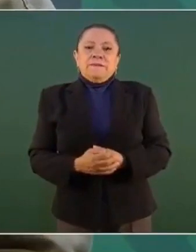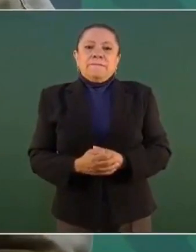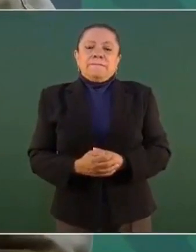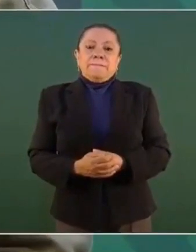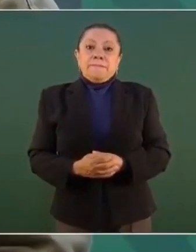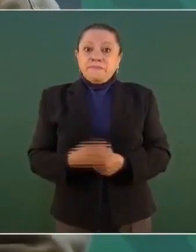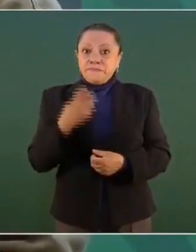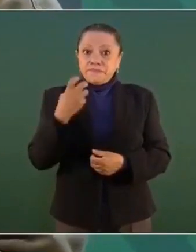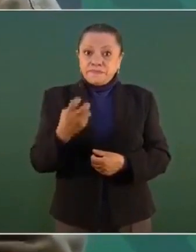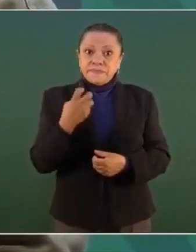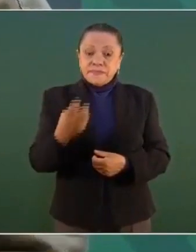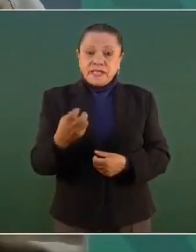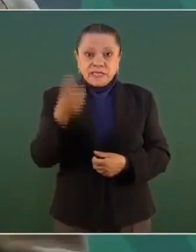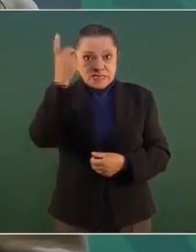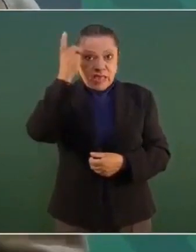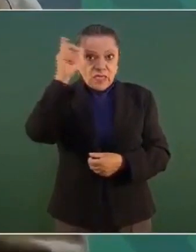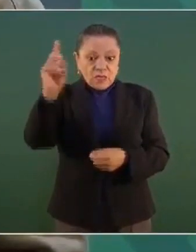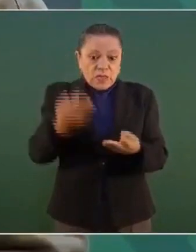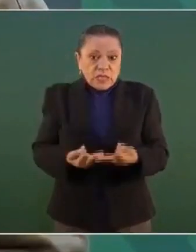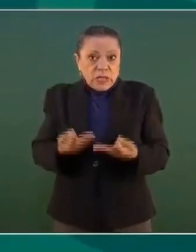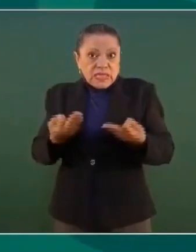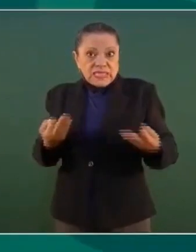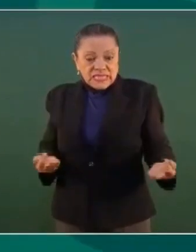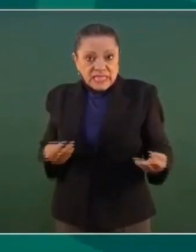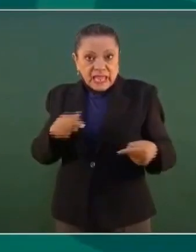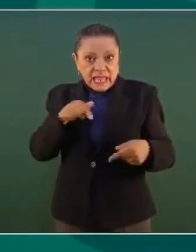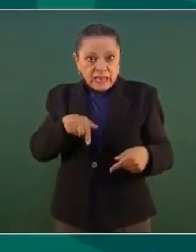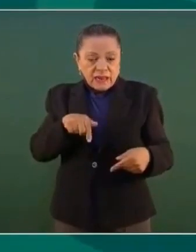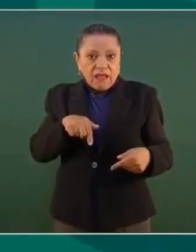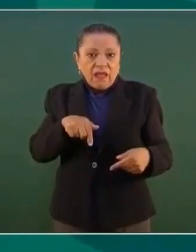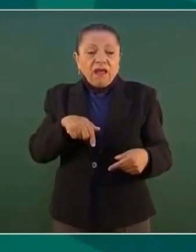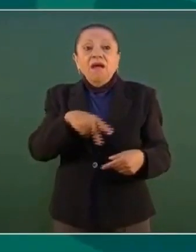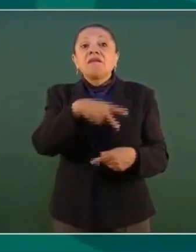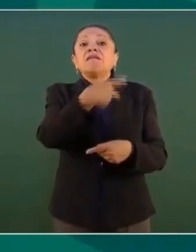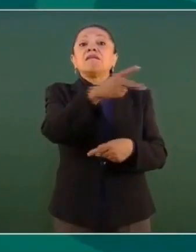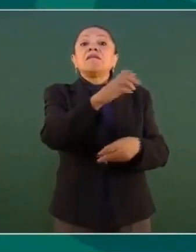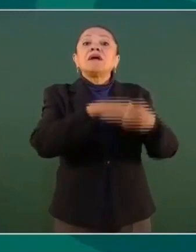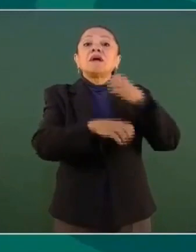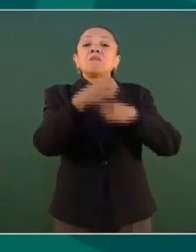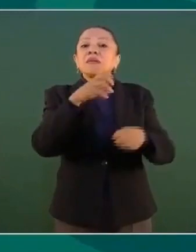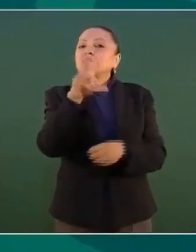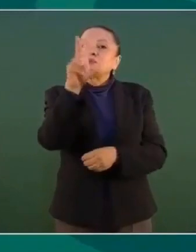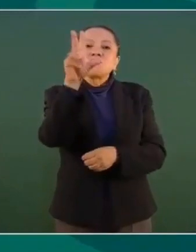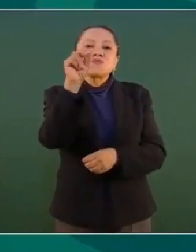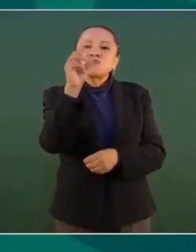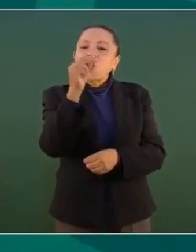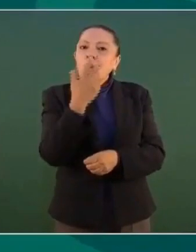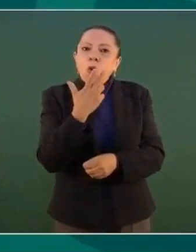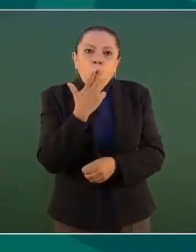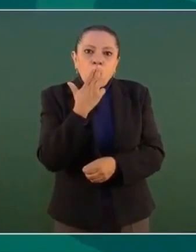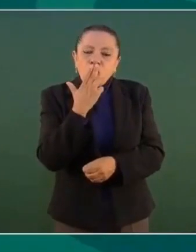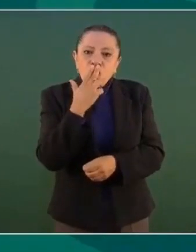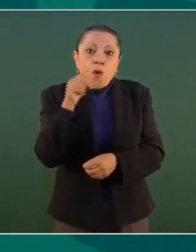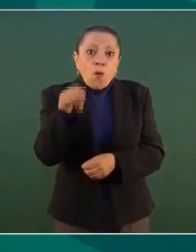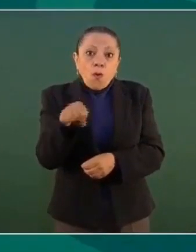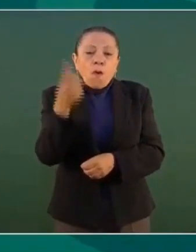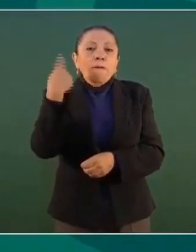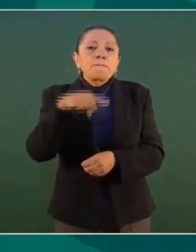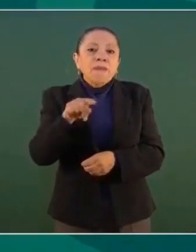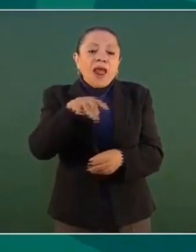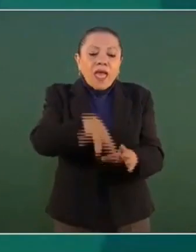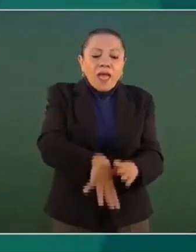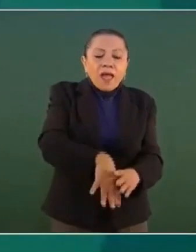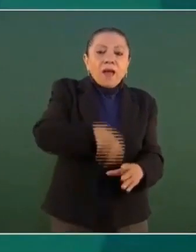esas concesiones ni siquiera las usaban para explotar